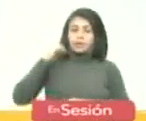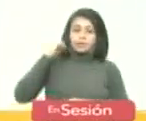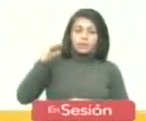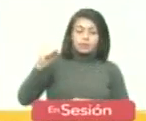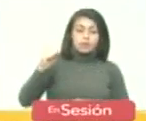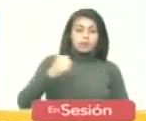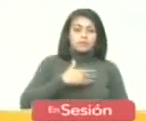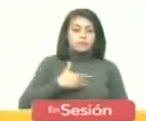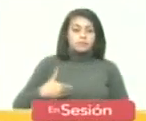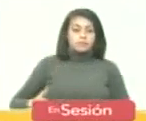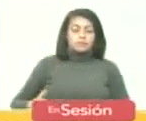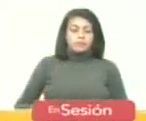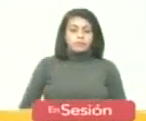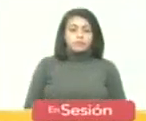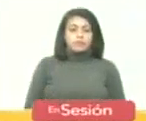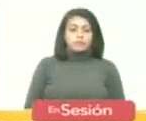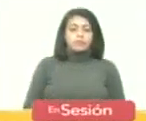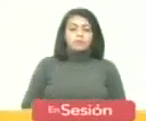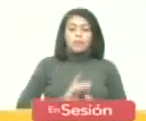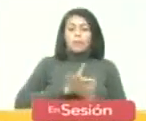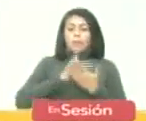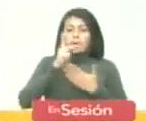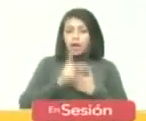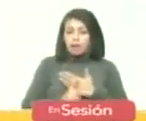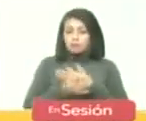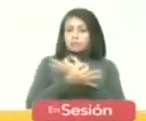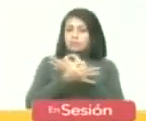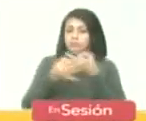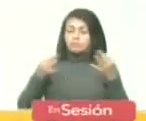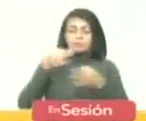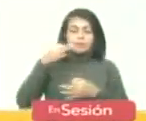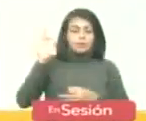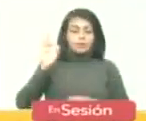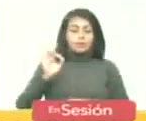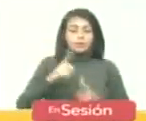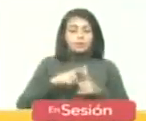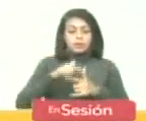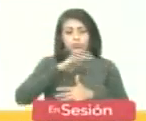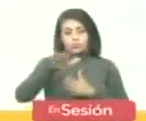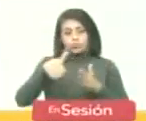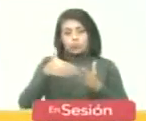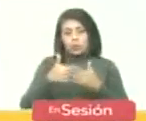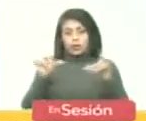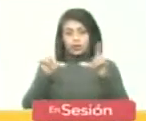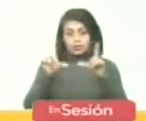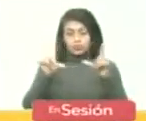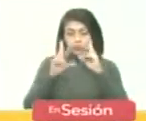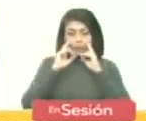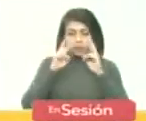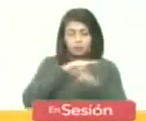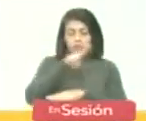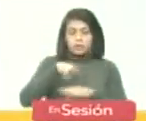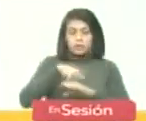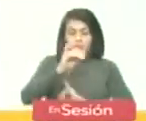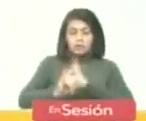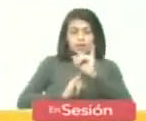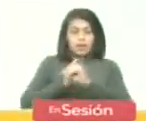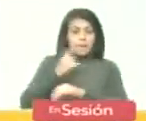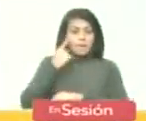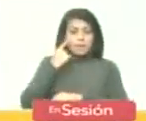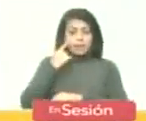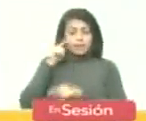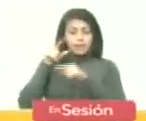magnicidio? Bien planificado, repito. Estaban todas las televisoras nacionales e internacionales